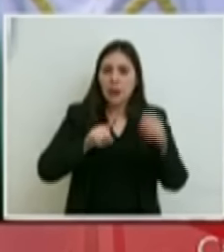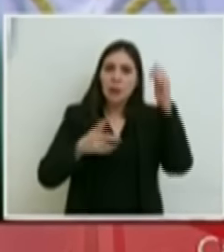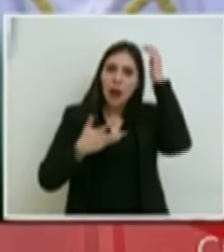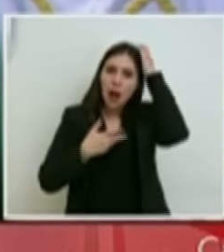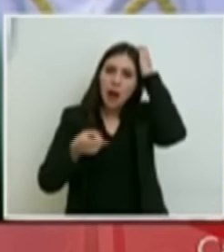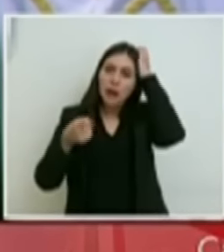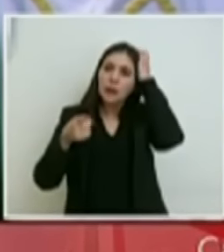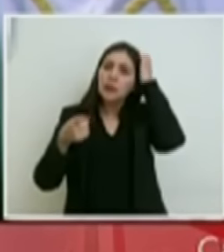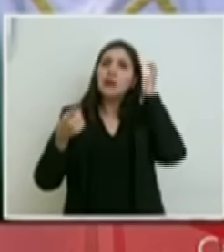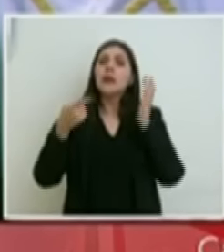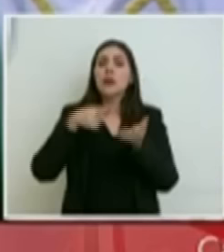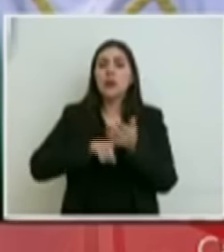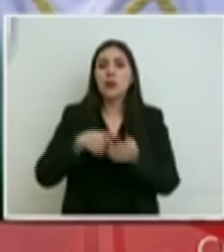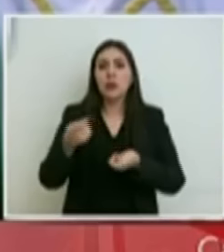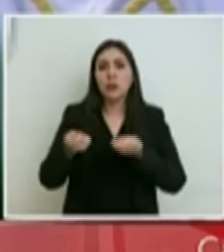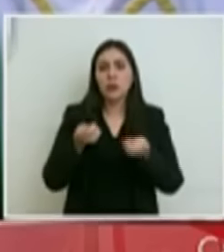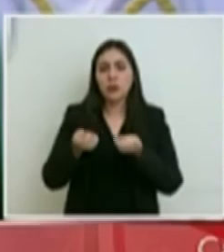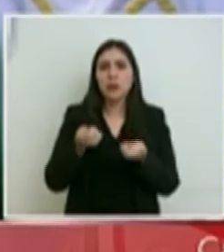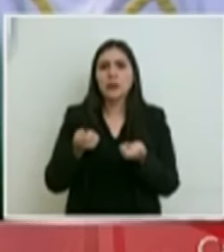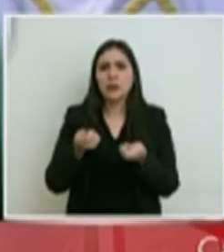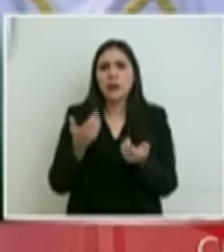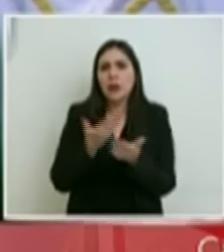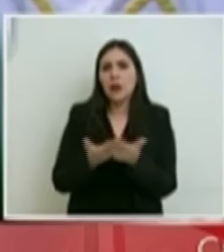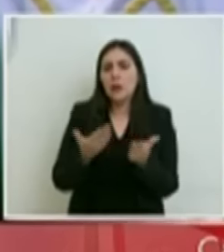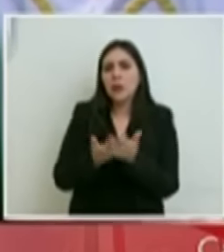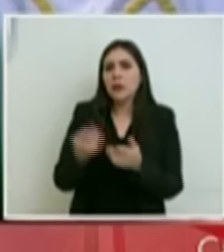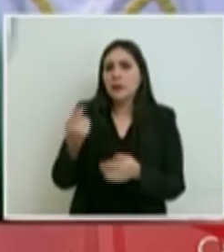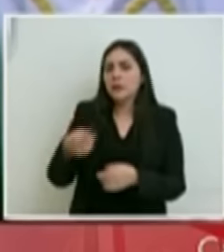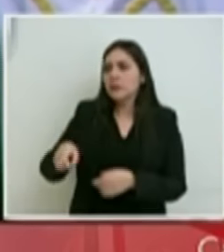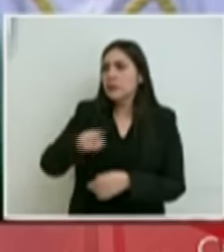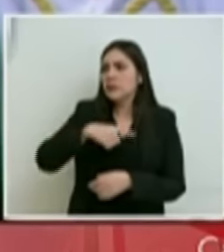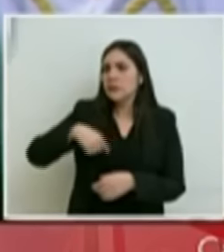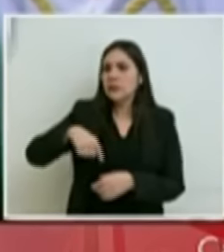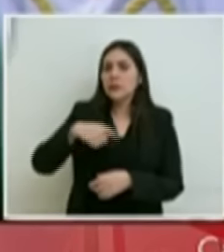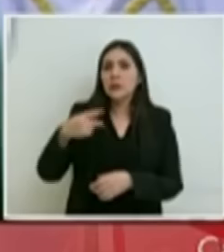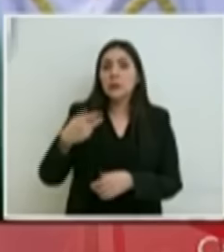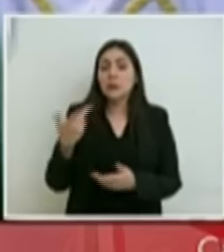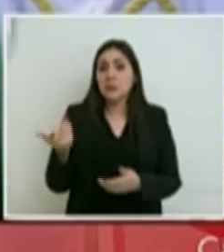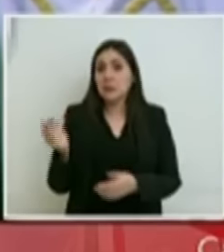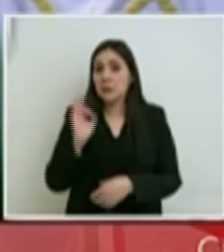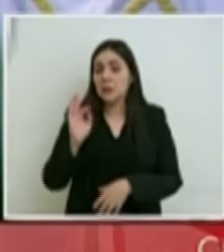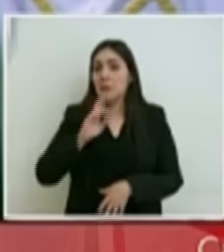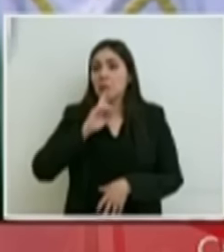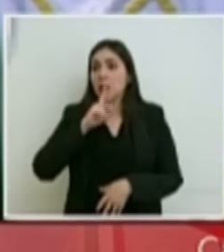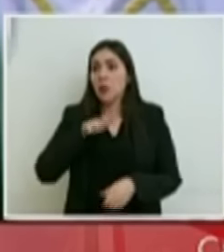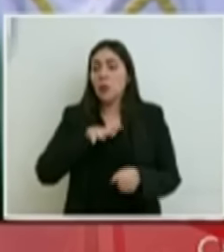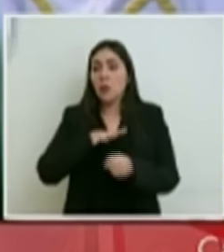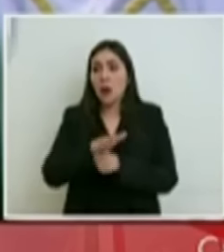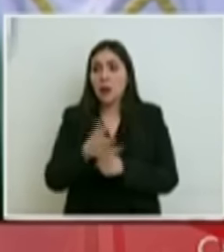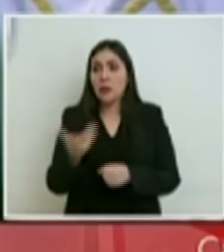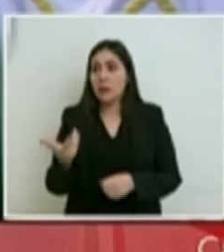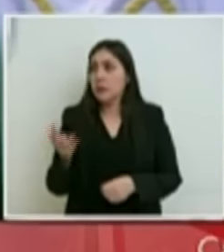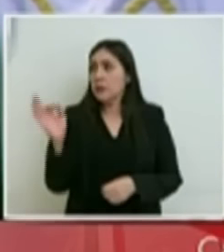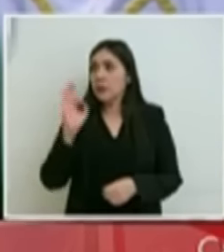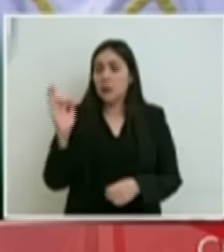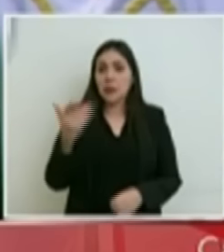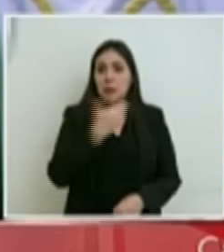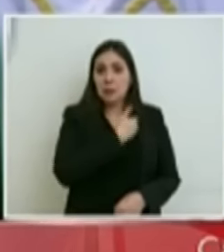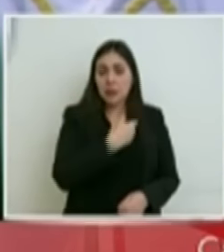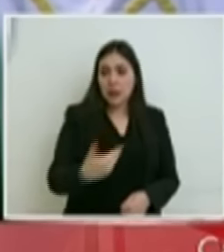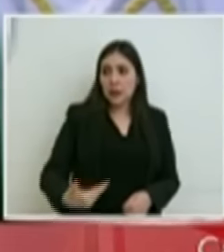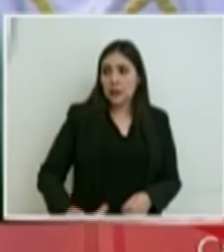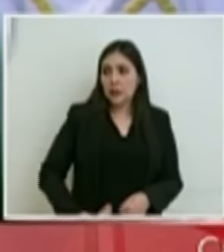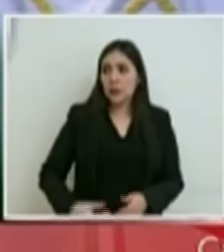control. Debemos entonces preguntarnos si es mejor que el presidente de la República siga